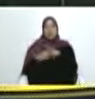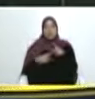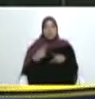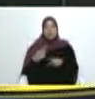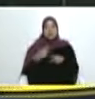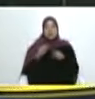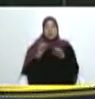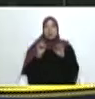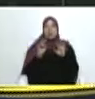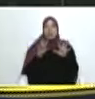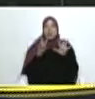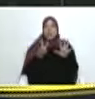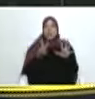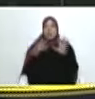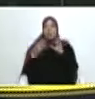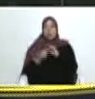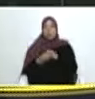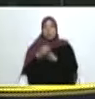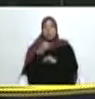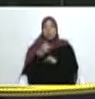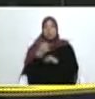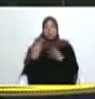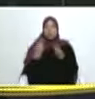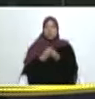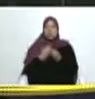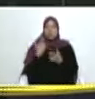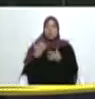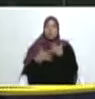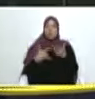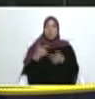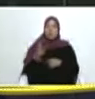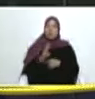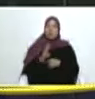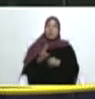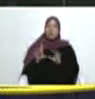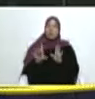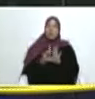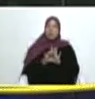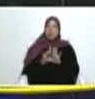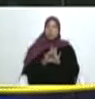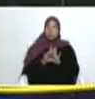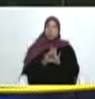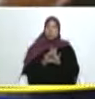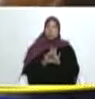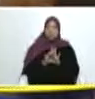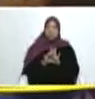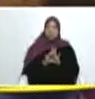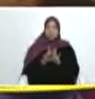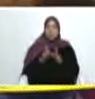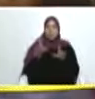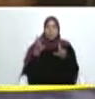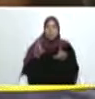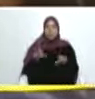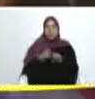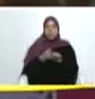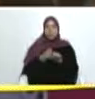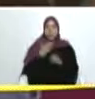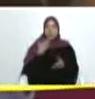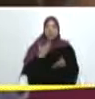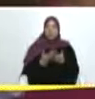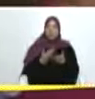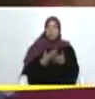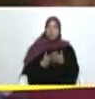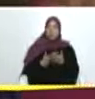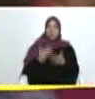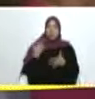la 6ª transformación, que tenga un acompañamiento legislativo. Que tengamos programas, proyectos y planes, como